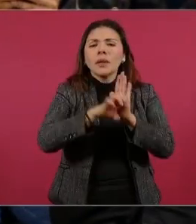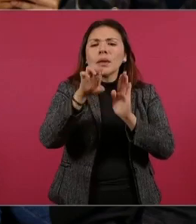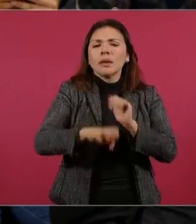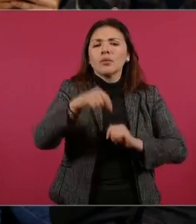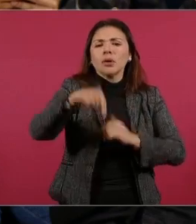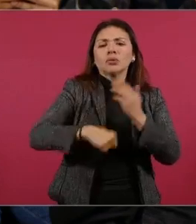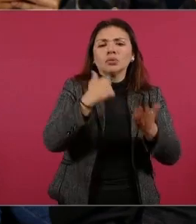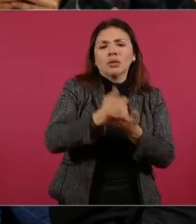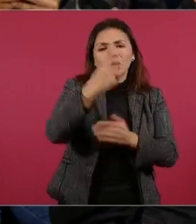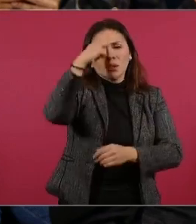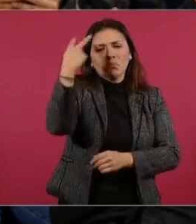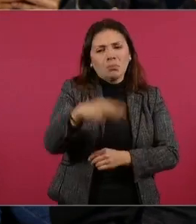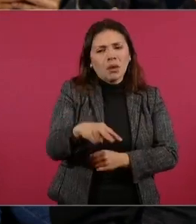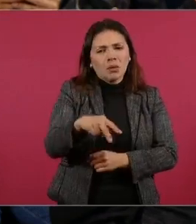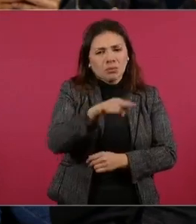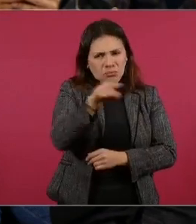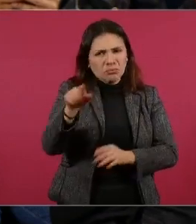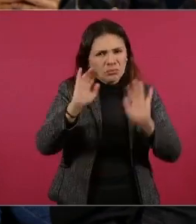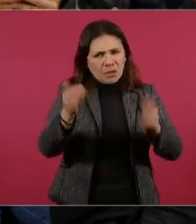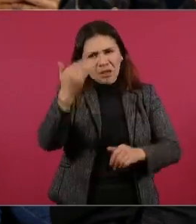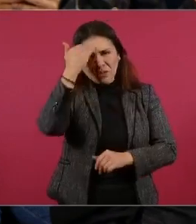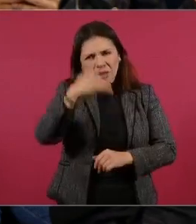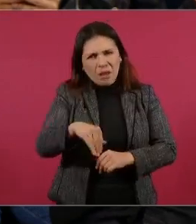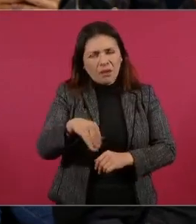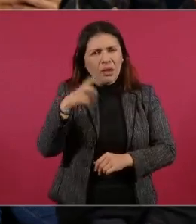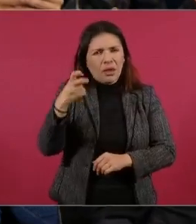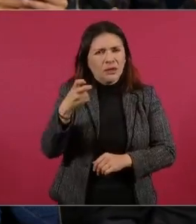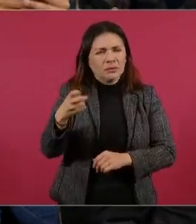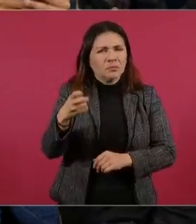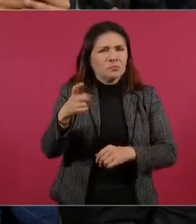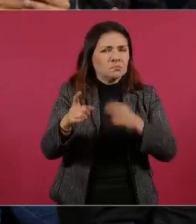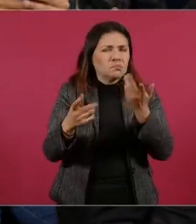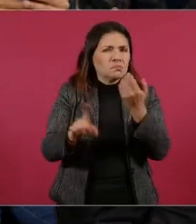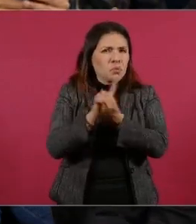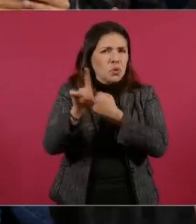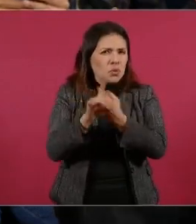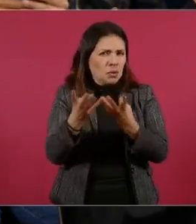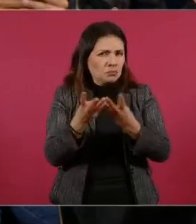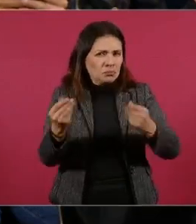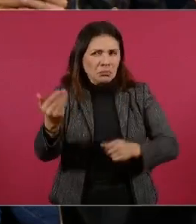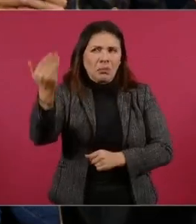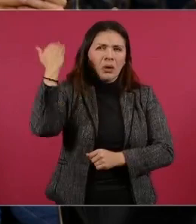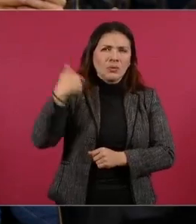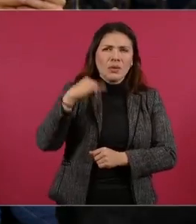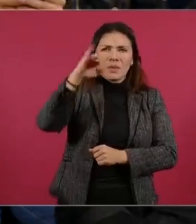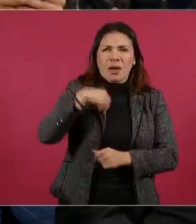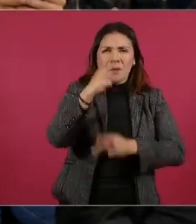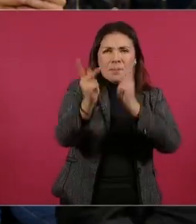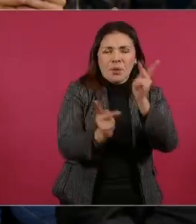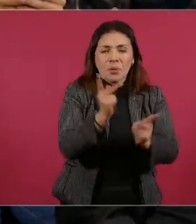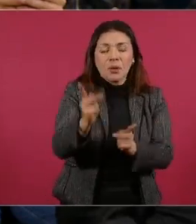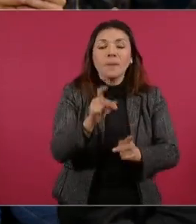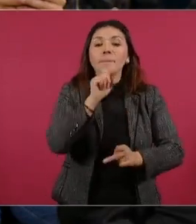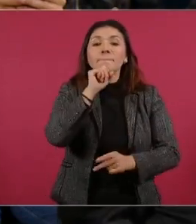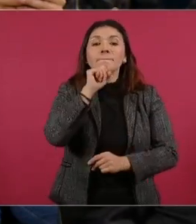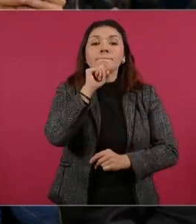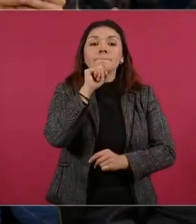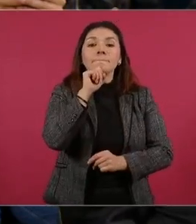la Ciudad de México no sé si ya se resolvería porque ser una pregunta Que que iba a plantear hace 15 días Eh